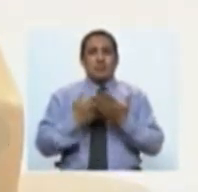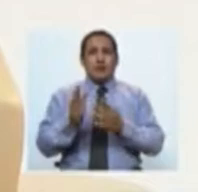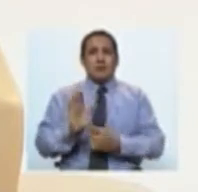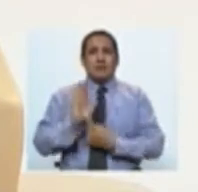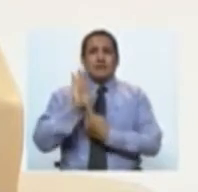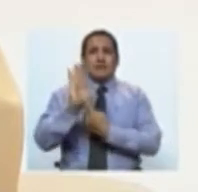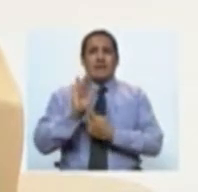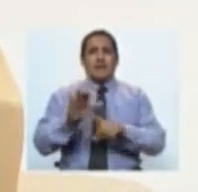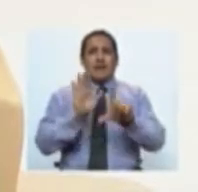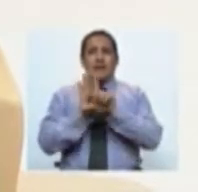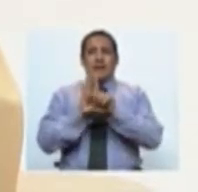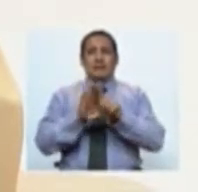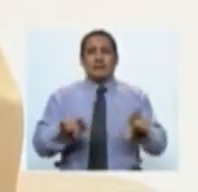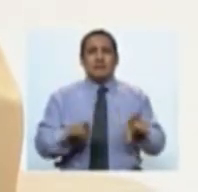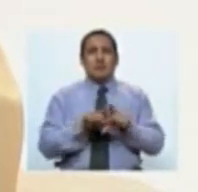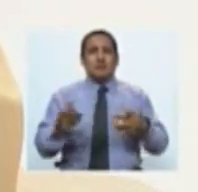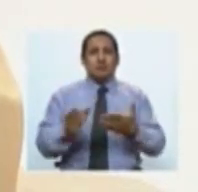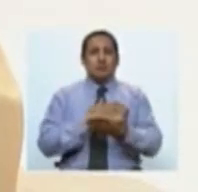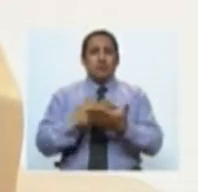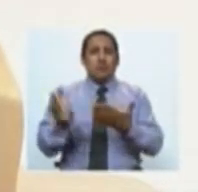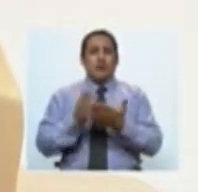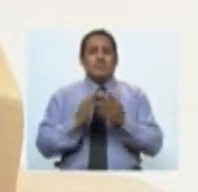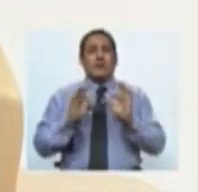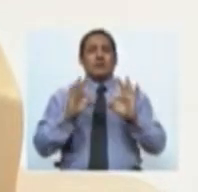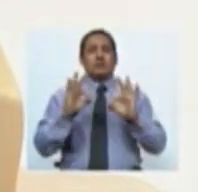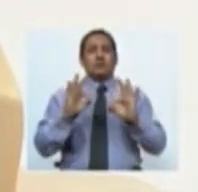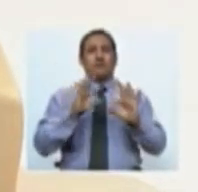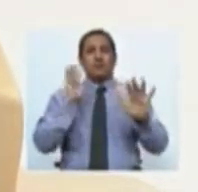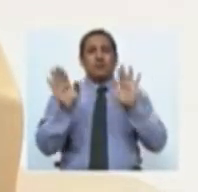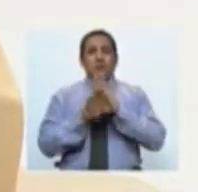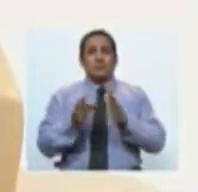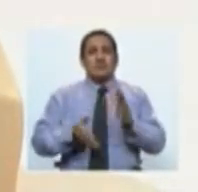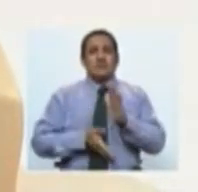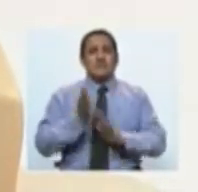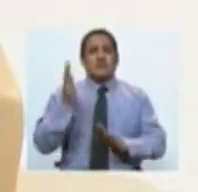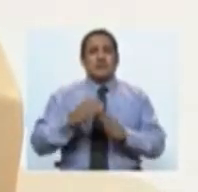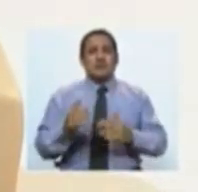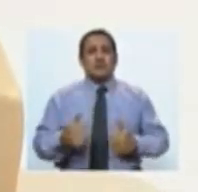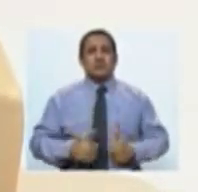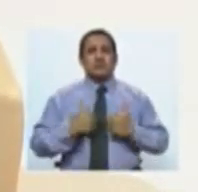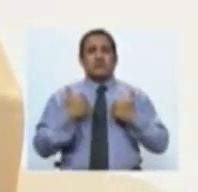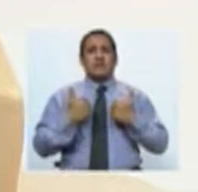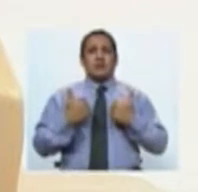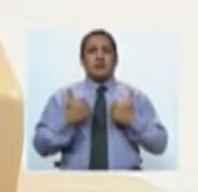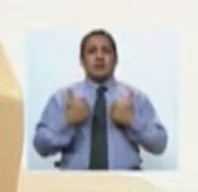establecidos en la ley, no existe el peligro de que salga de la carrera